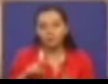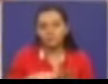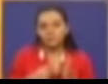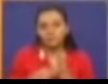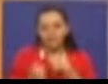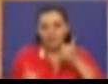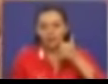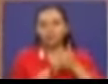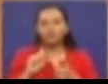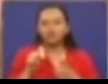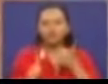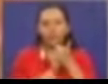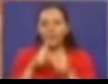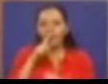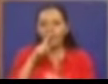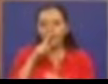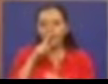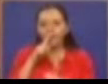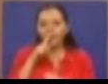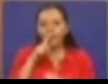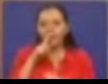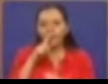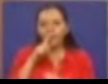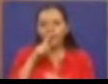y quisiera trabajar más,